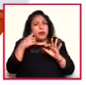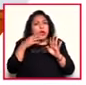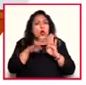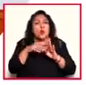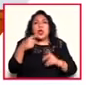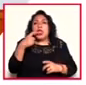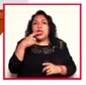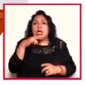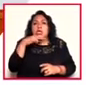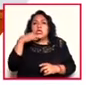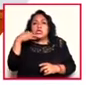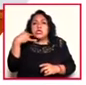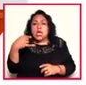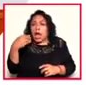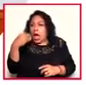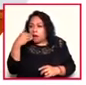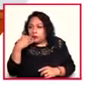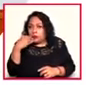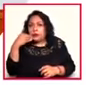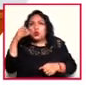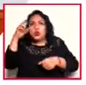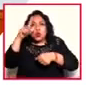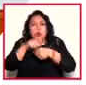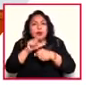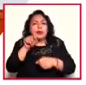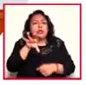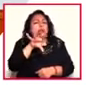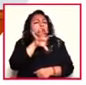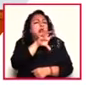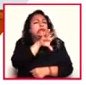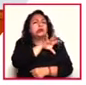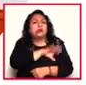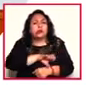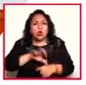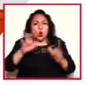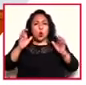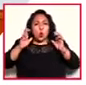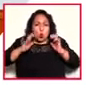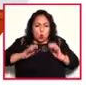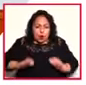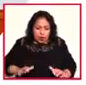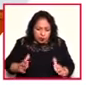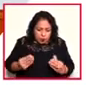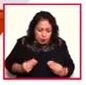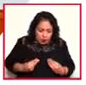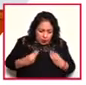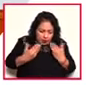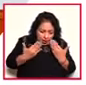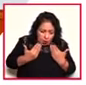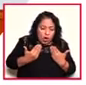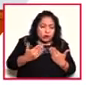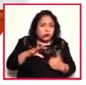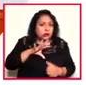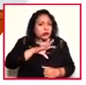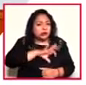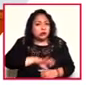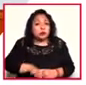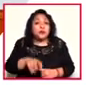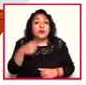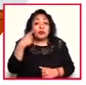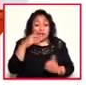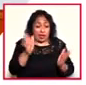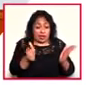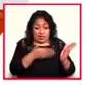lengua y la cultura hasta la fascinación que causa un cuerpo sin vida. A través de sus páginas nos queda claro que el